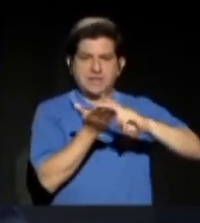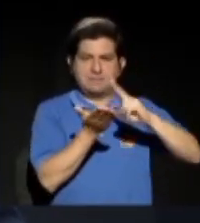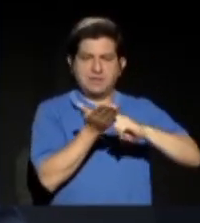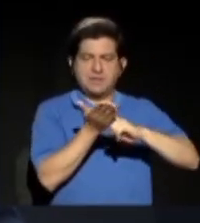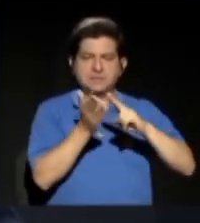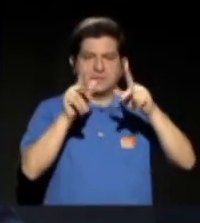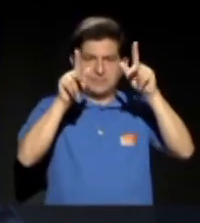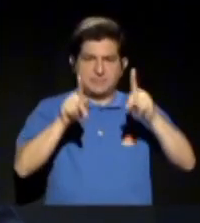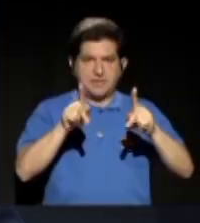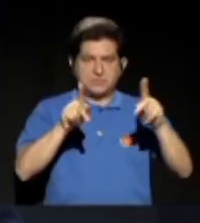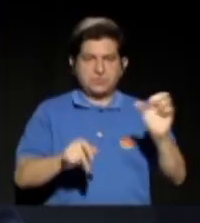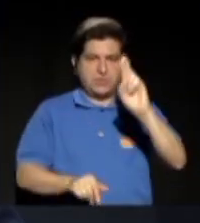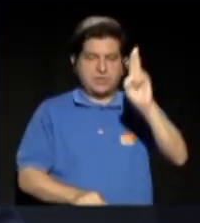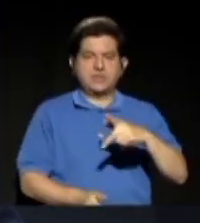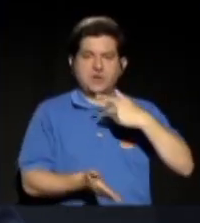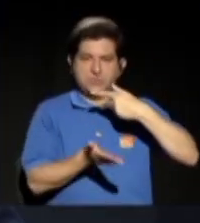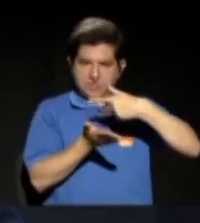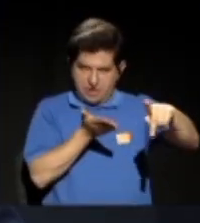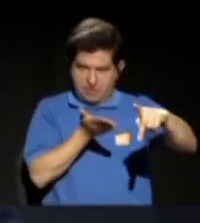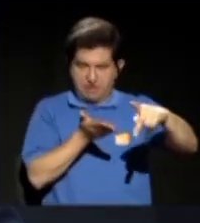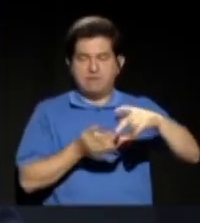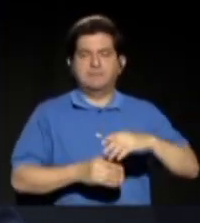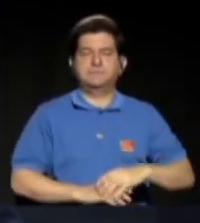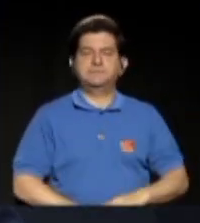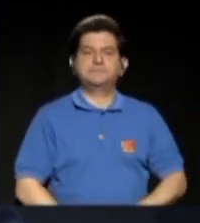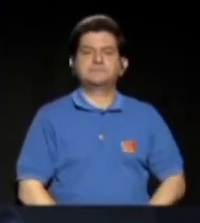los habitantes de este país,